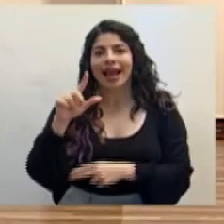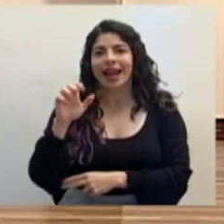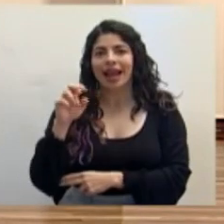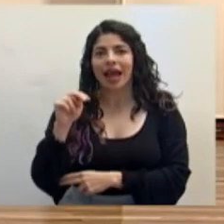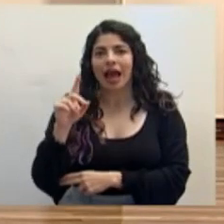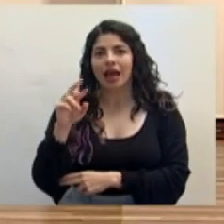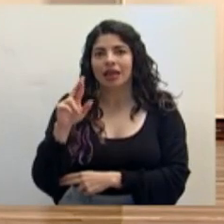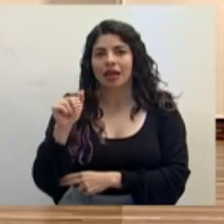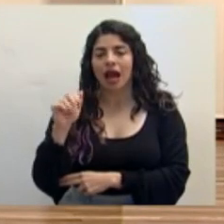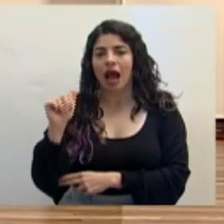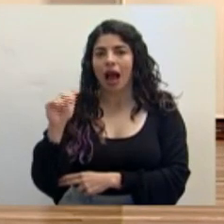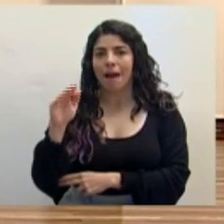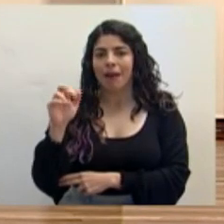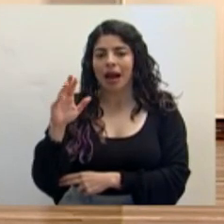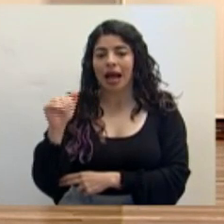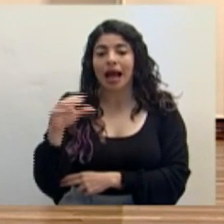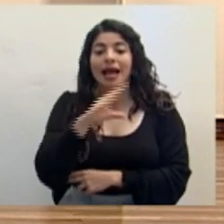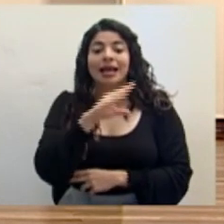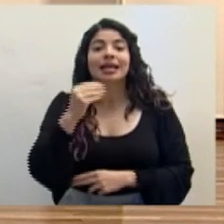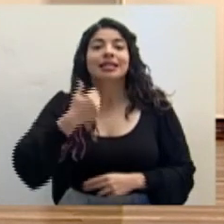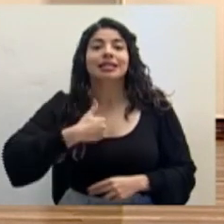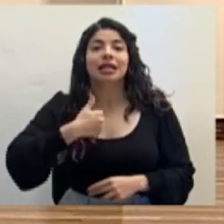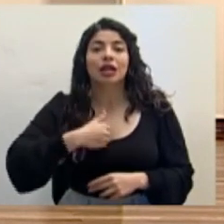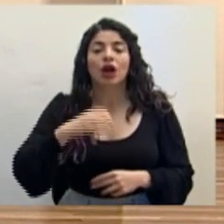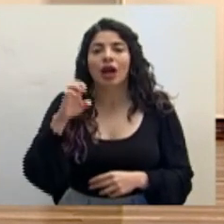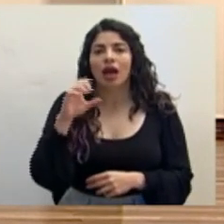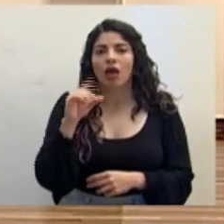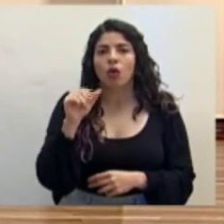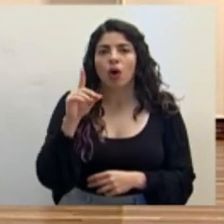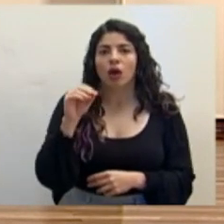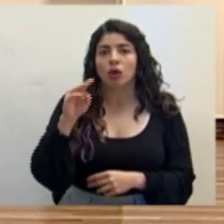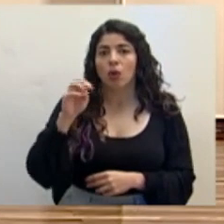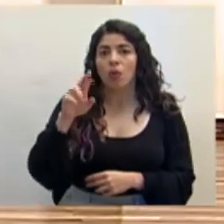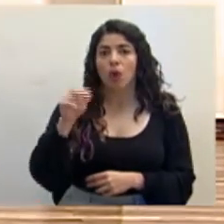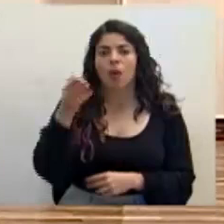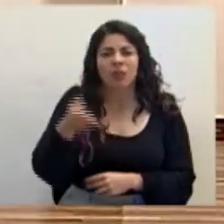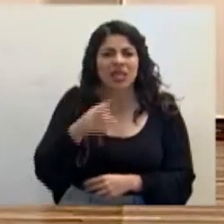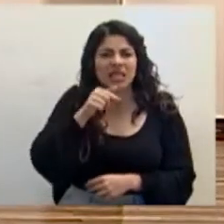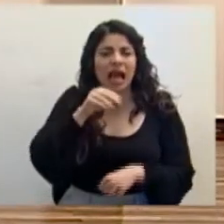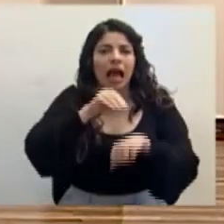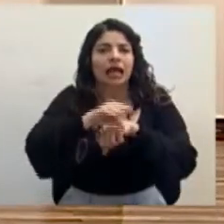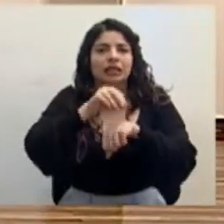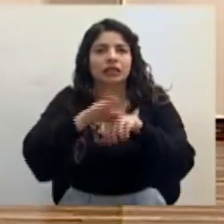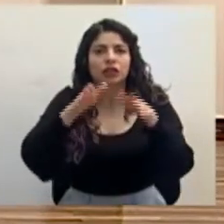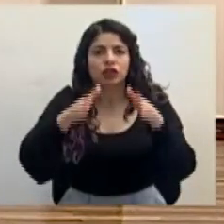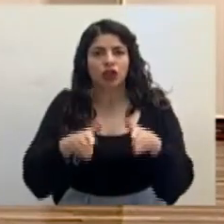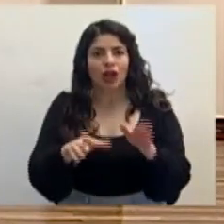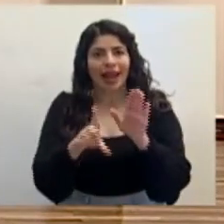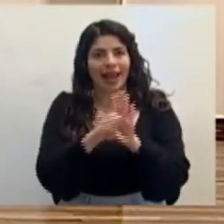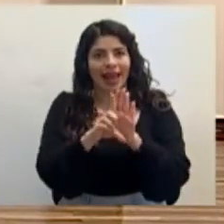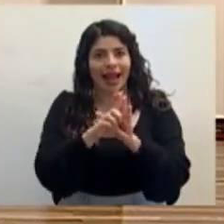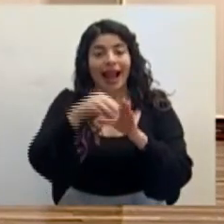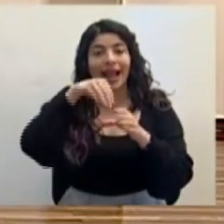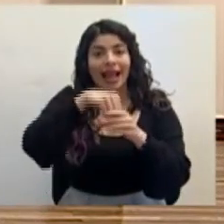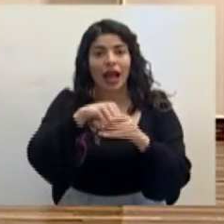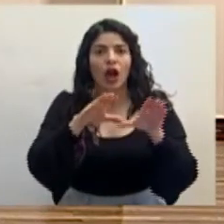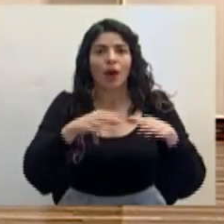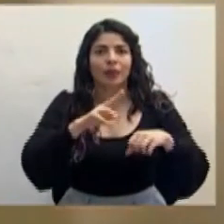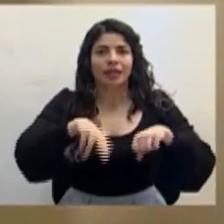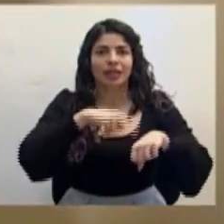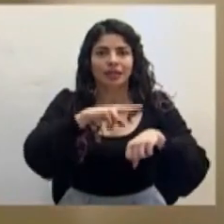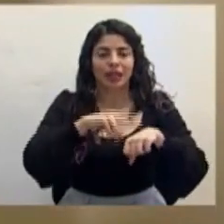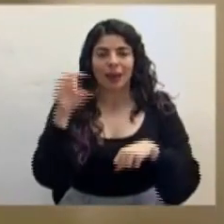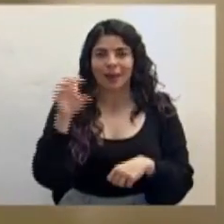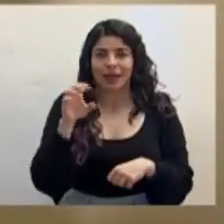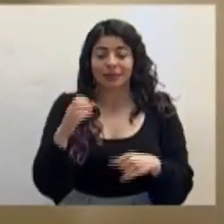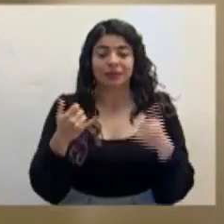Abarca, así como el señor Eduardo Mora, el asesor legal de la Comisión Nacional de